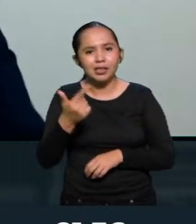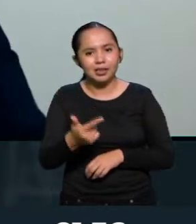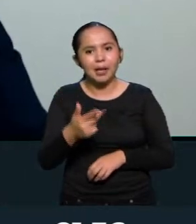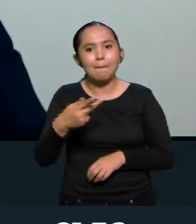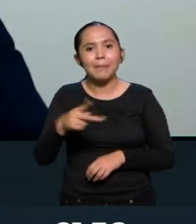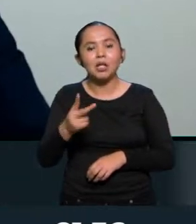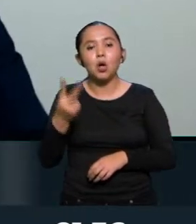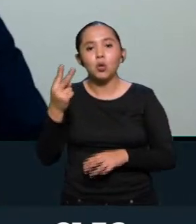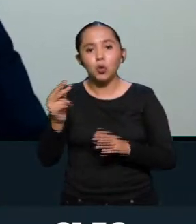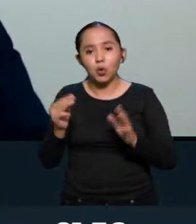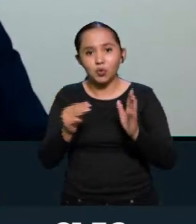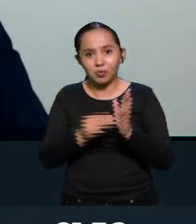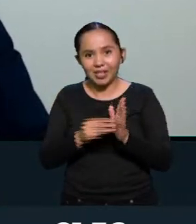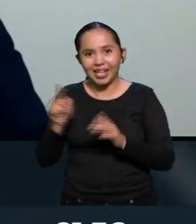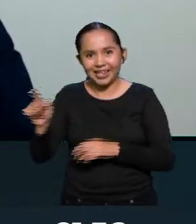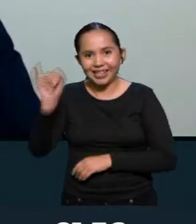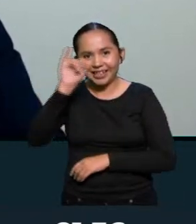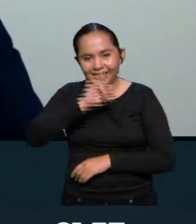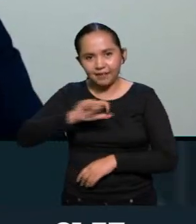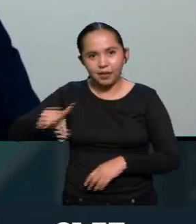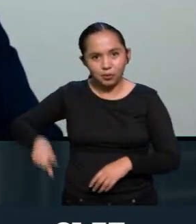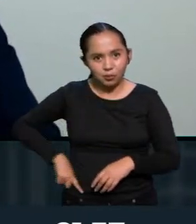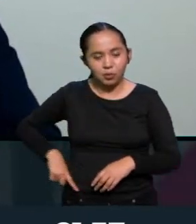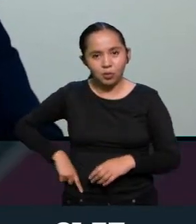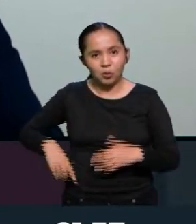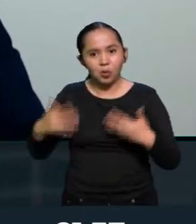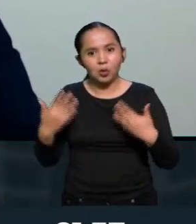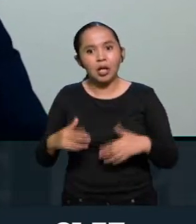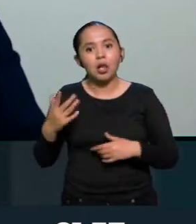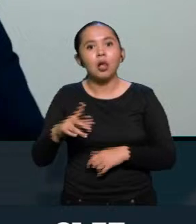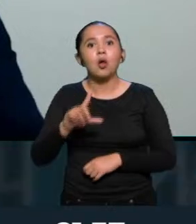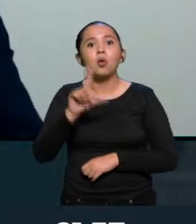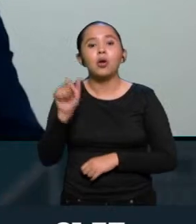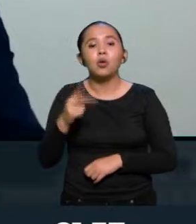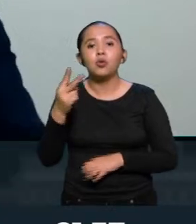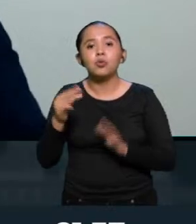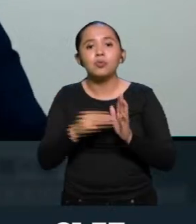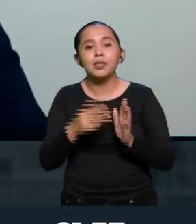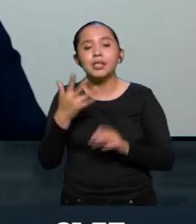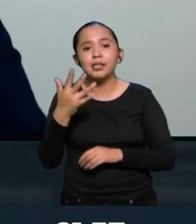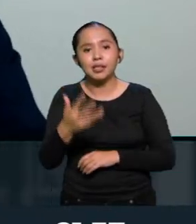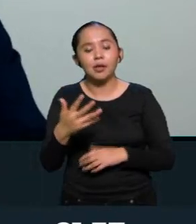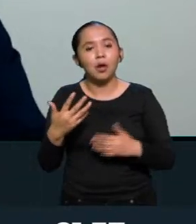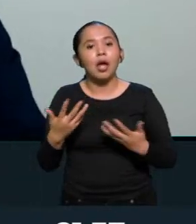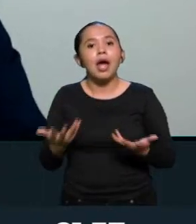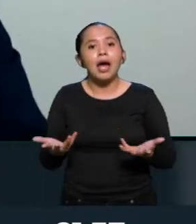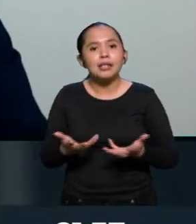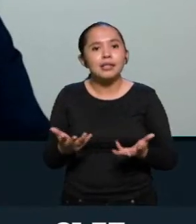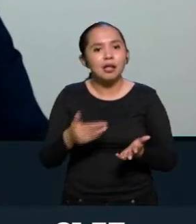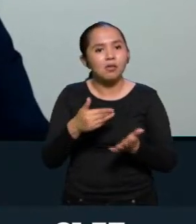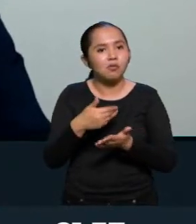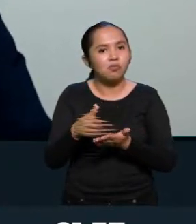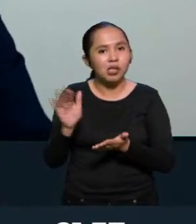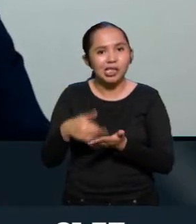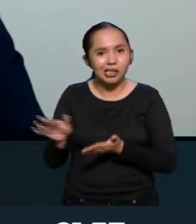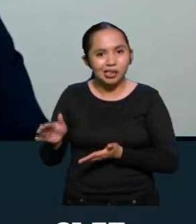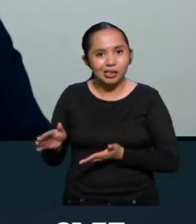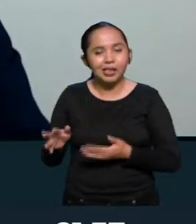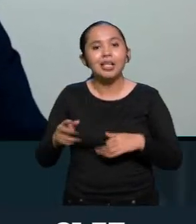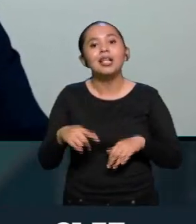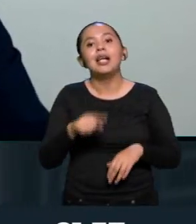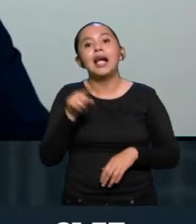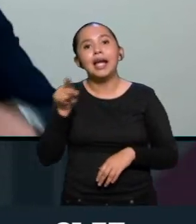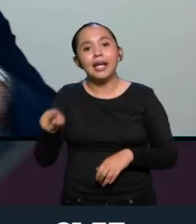desde el año 2000 que se convirtió en jefe de gobierno y que en el 2005 iniciaron el desafuero, ha sido el hombre más investigado de